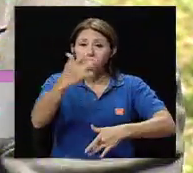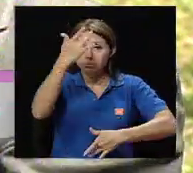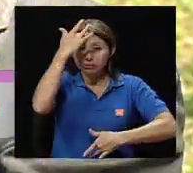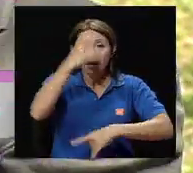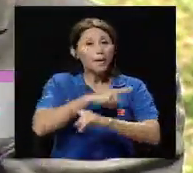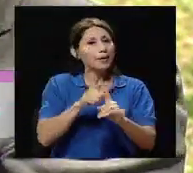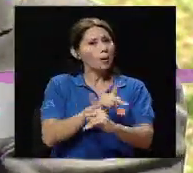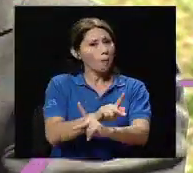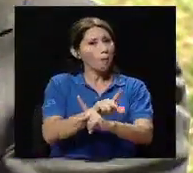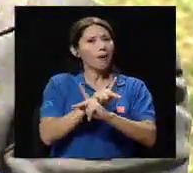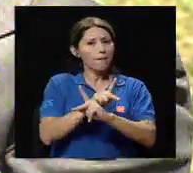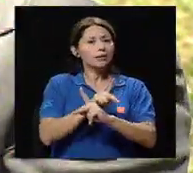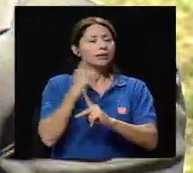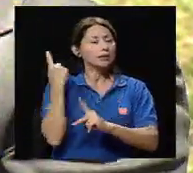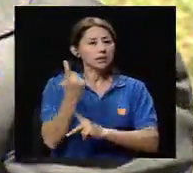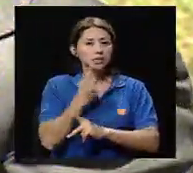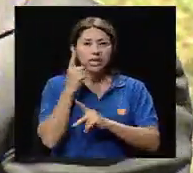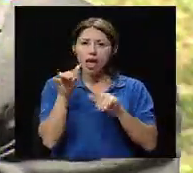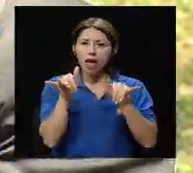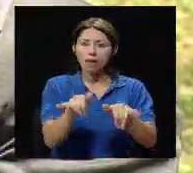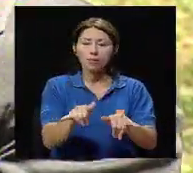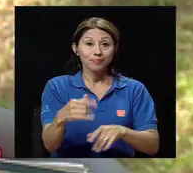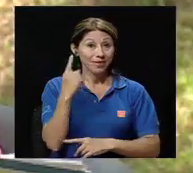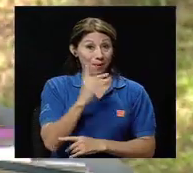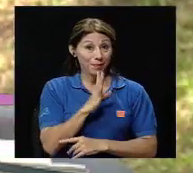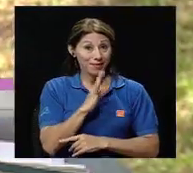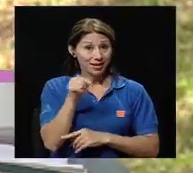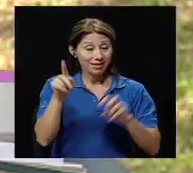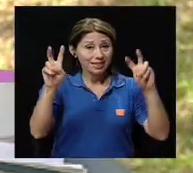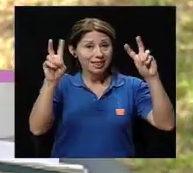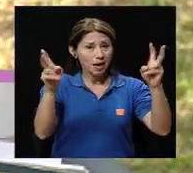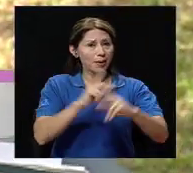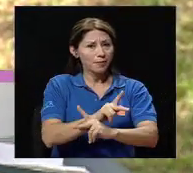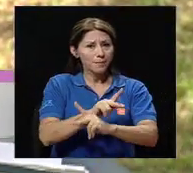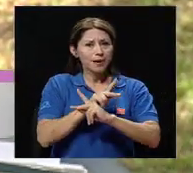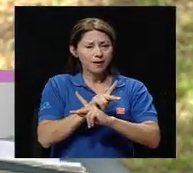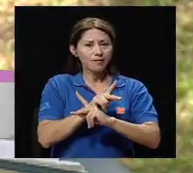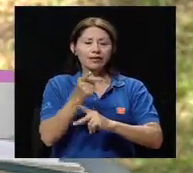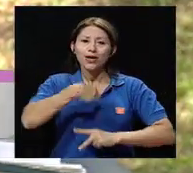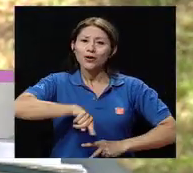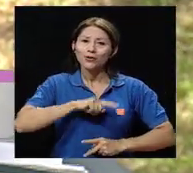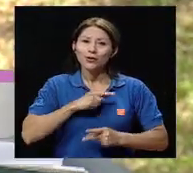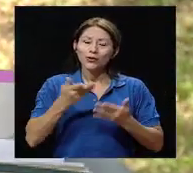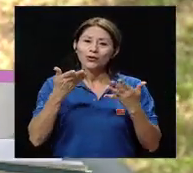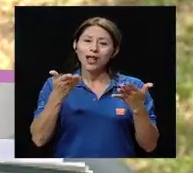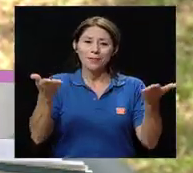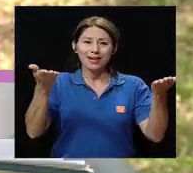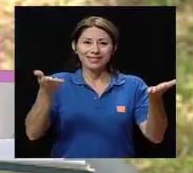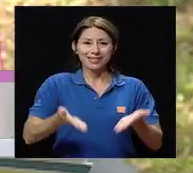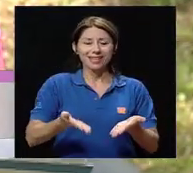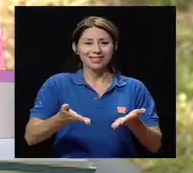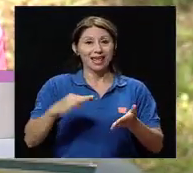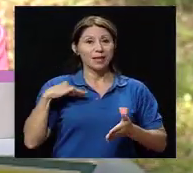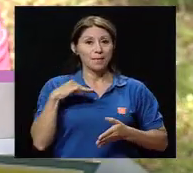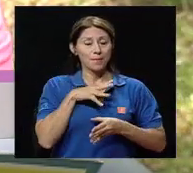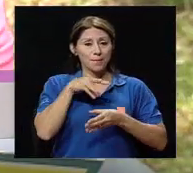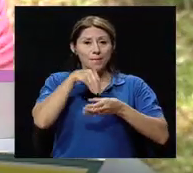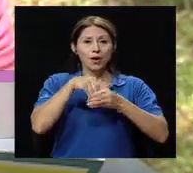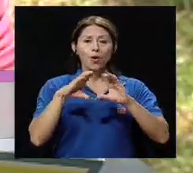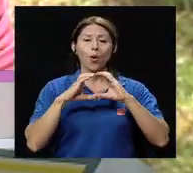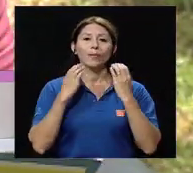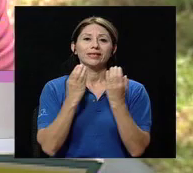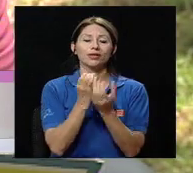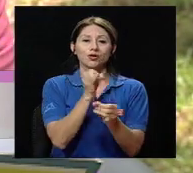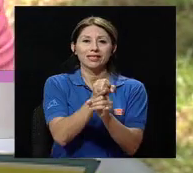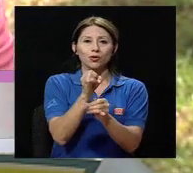prevención, por eso, siempre estará presente, María Álvaro. Y por eso, para hablar sobre este tema de la prevención, contamos entonces con la presencia de los